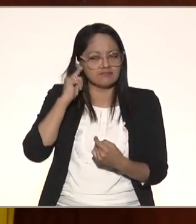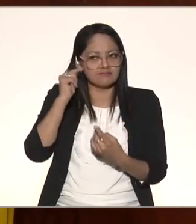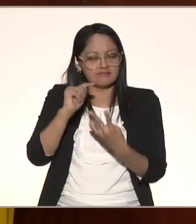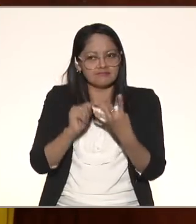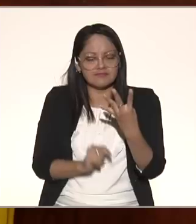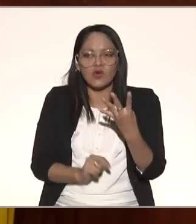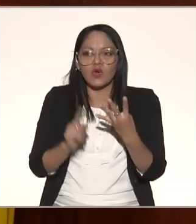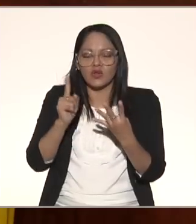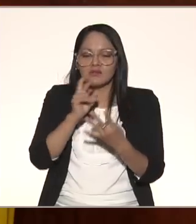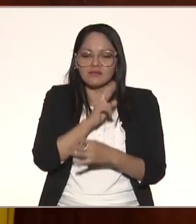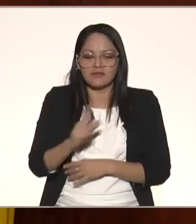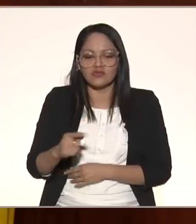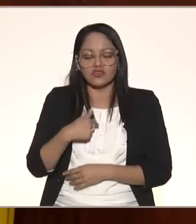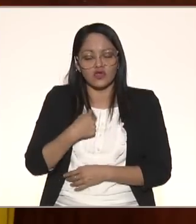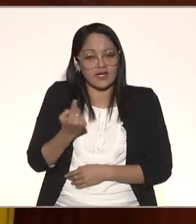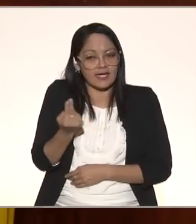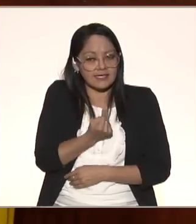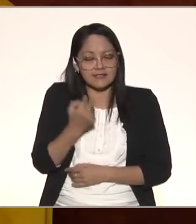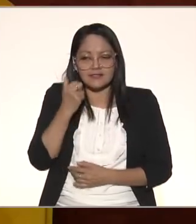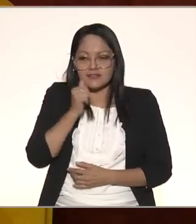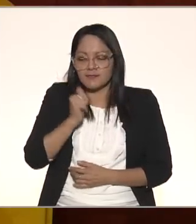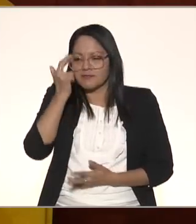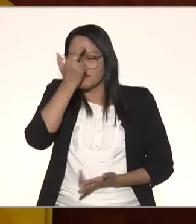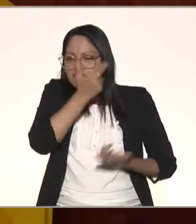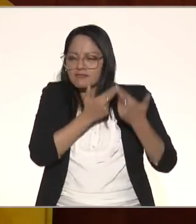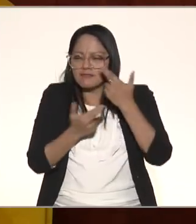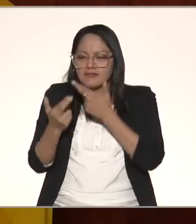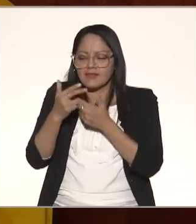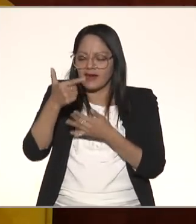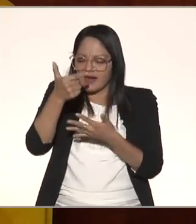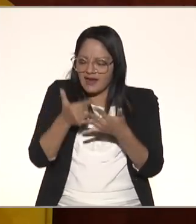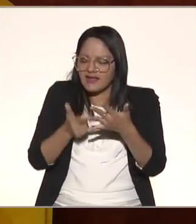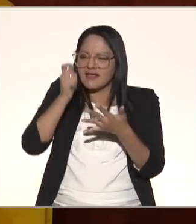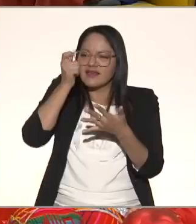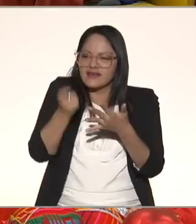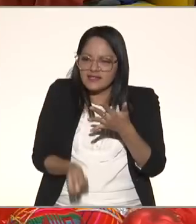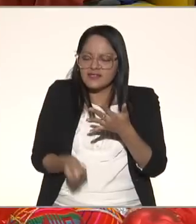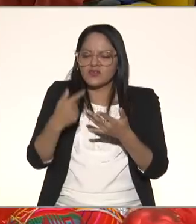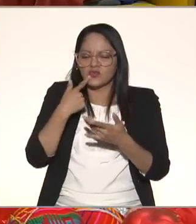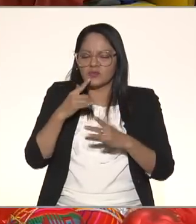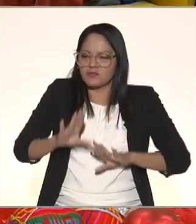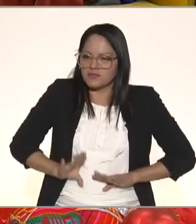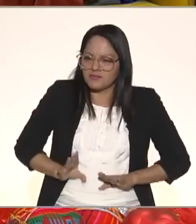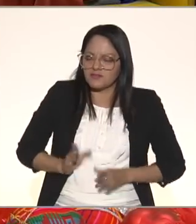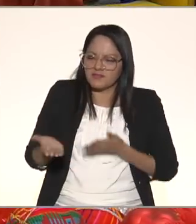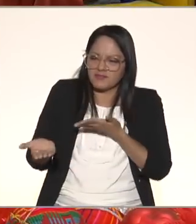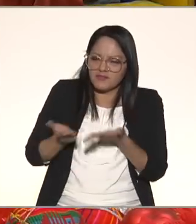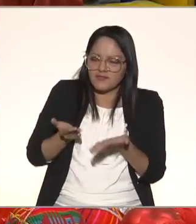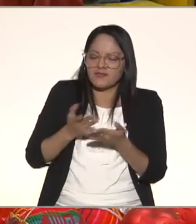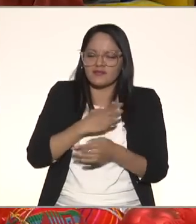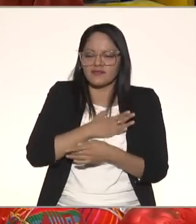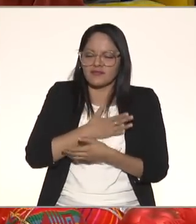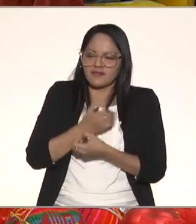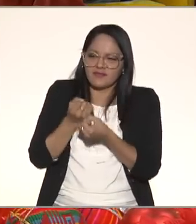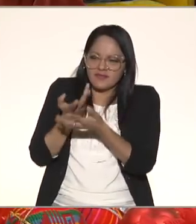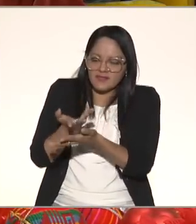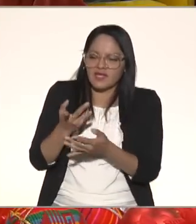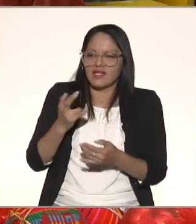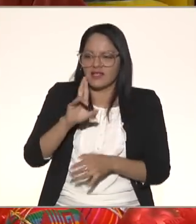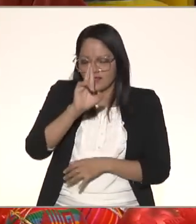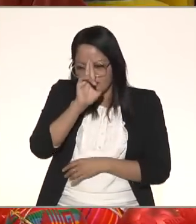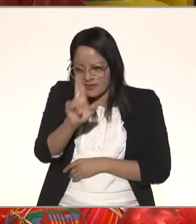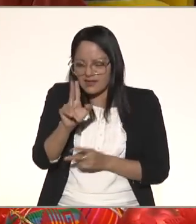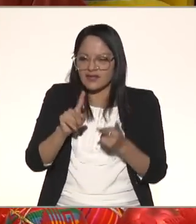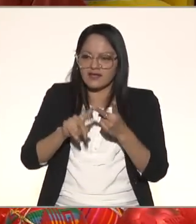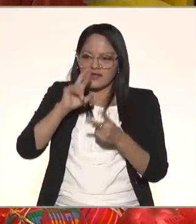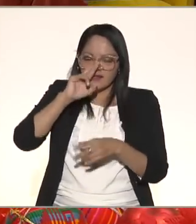entonces necesito estar revisando esa lista ver que tanto mi comportamiento se alinea a esa generosidad a ese respeto a esa